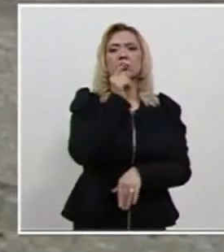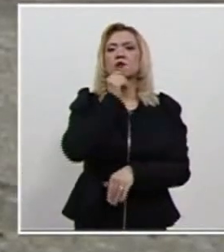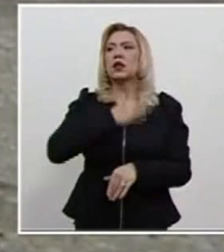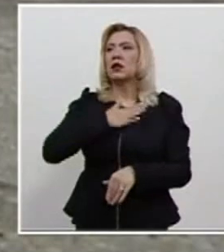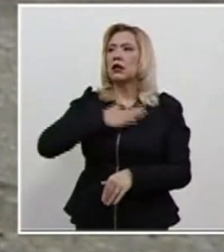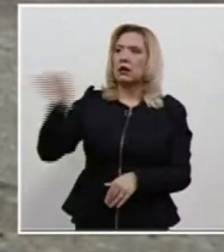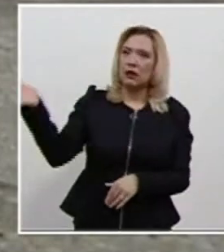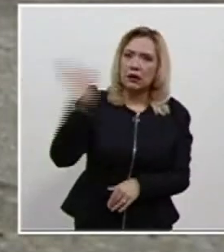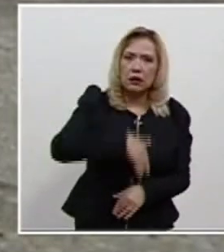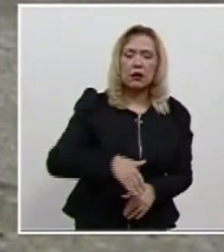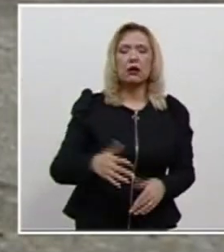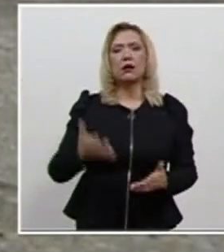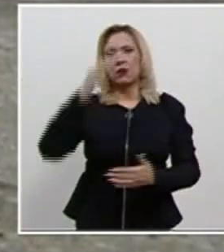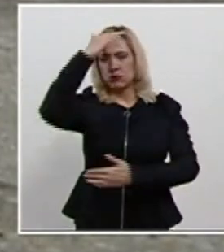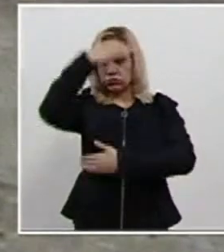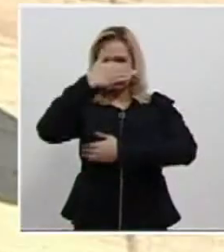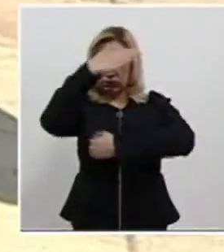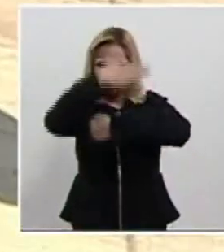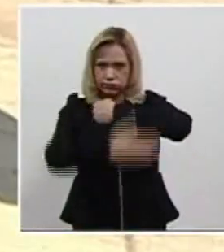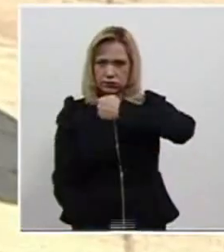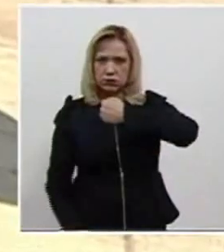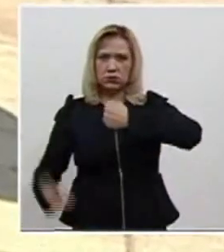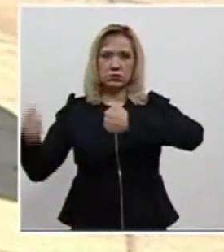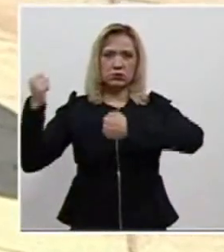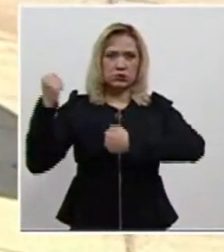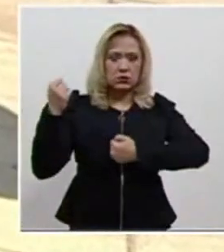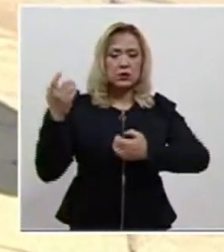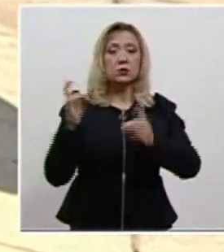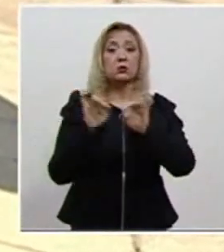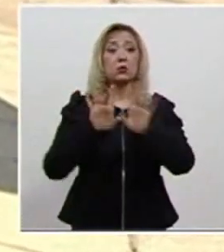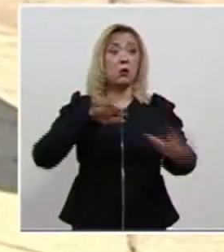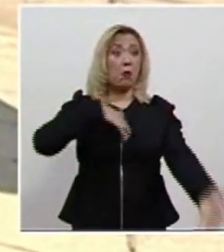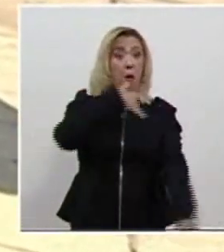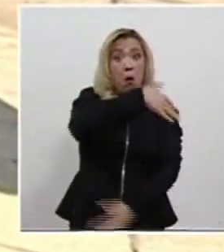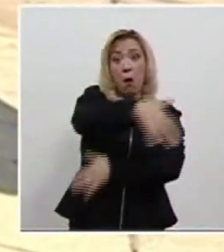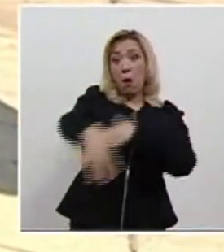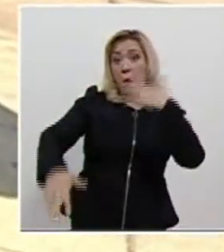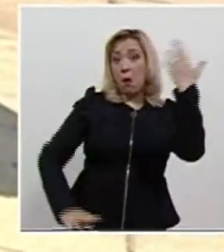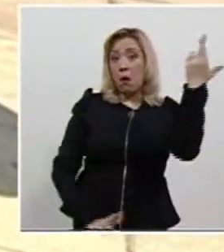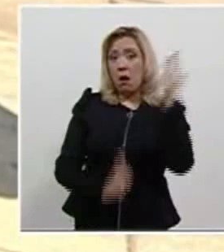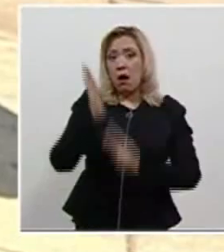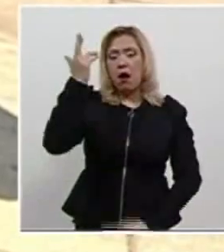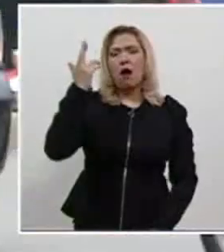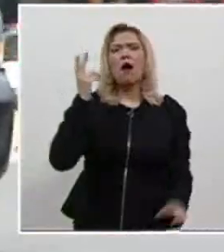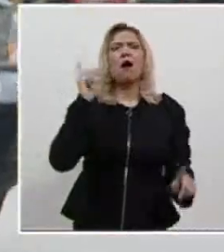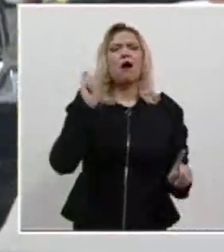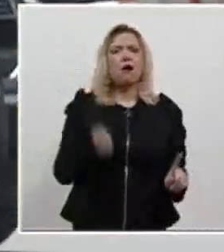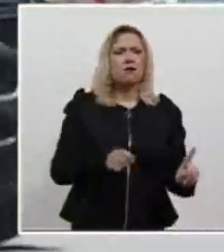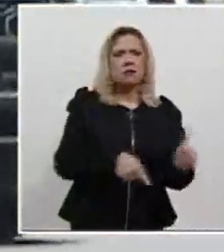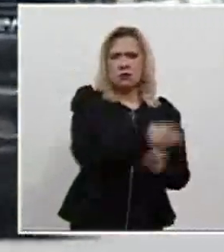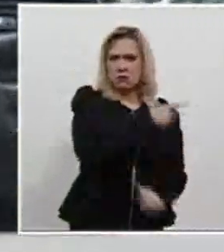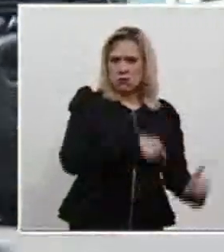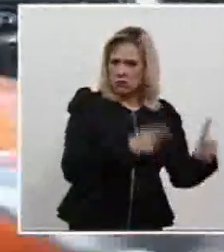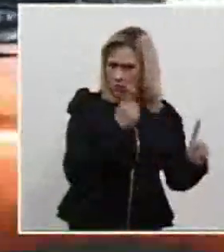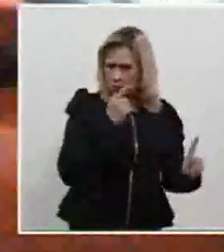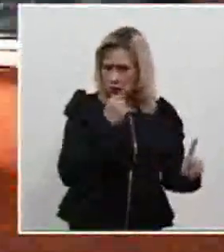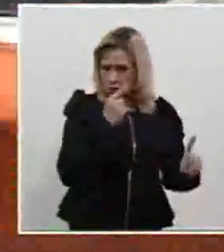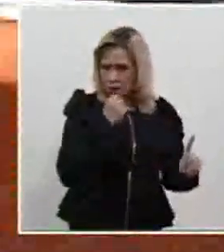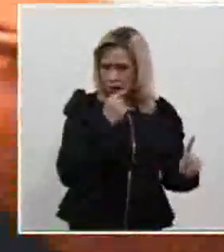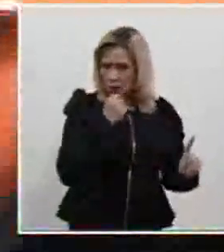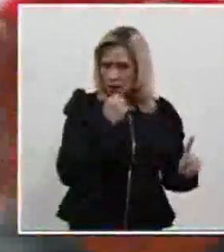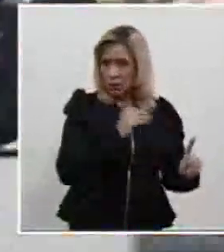las manifestaciones o reuniones públicas se tornen violentas, no faculta a las instituciones de seguridad pública para